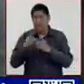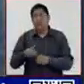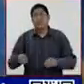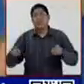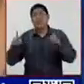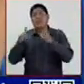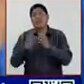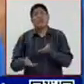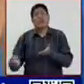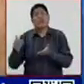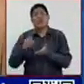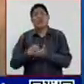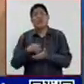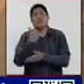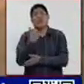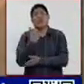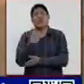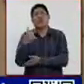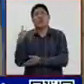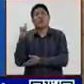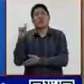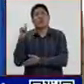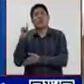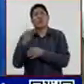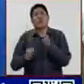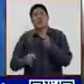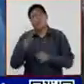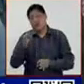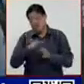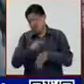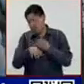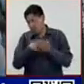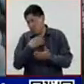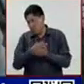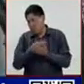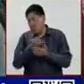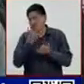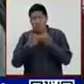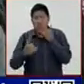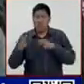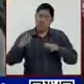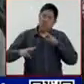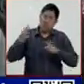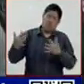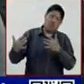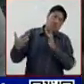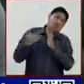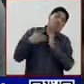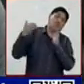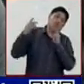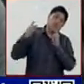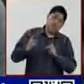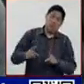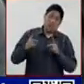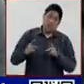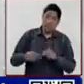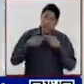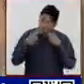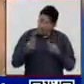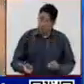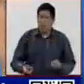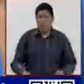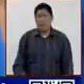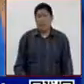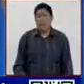la reivindicación de Yungas y por la justicia a todos los delitos y atropellos que han cometido contra gente